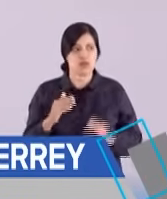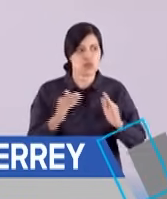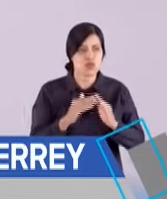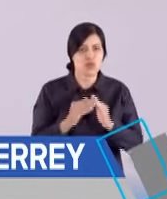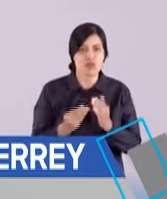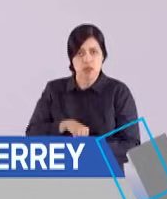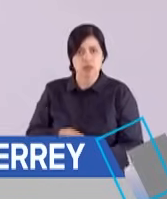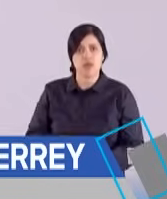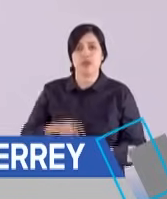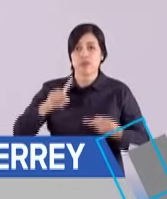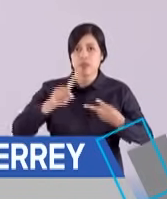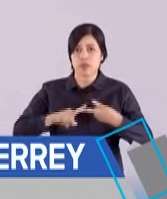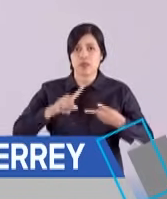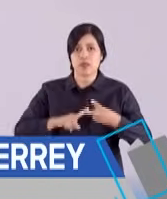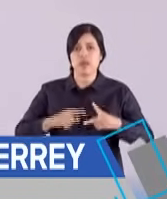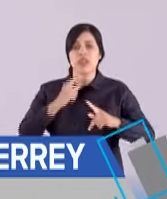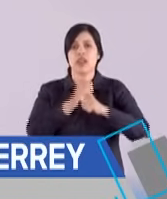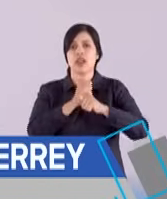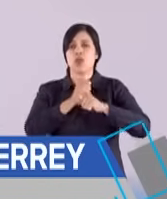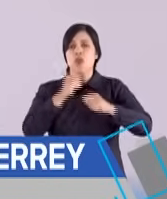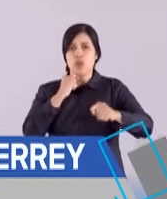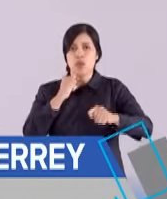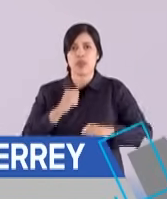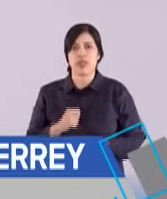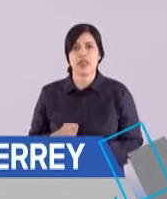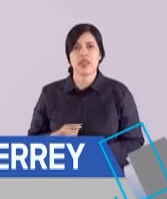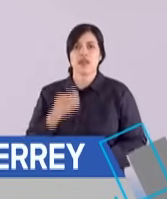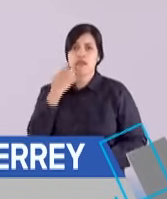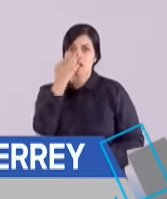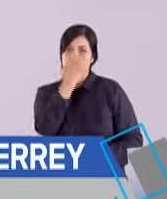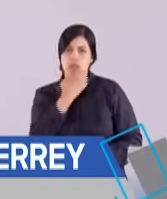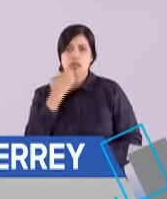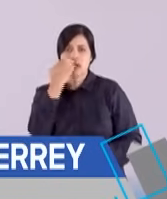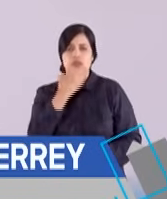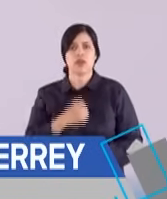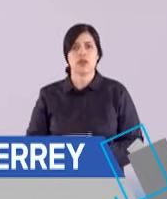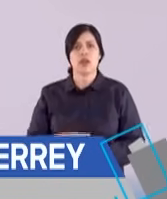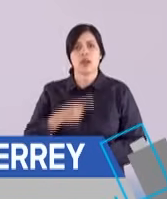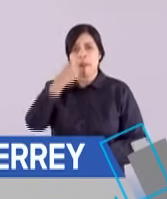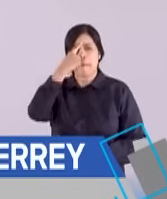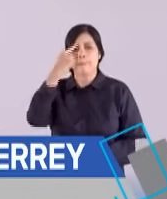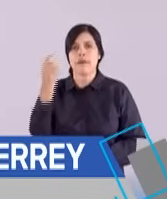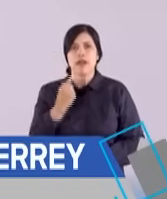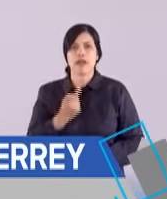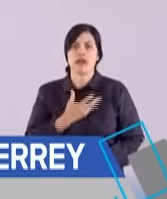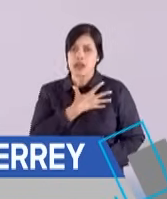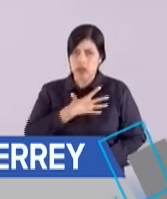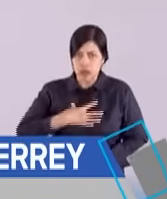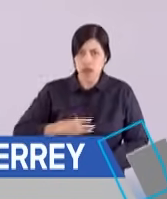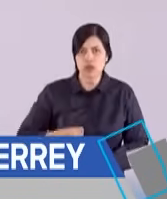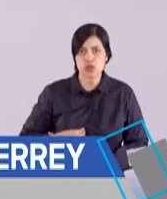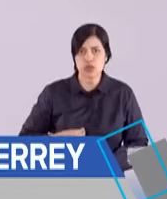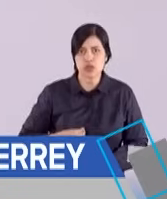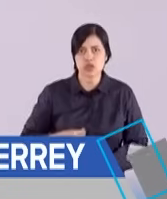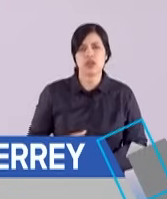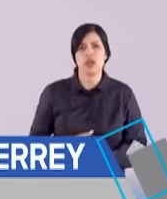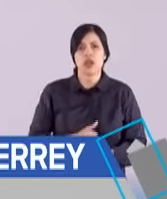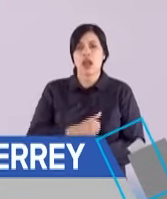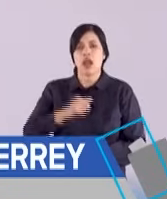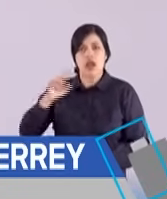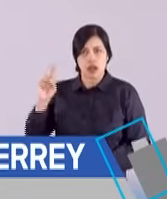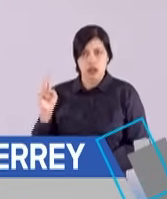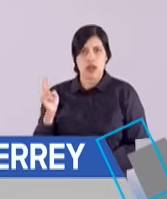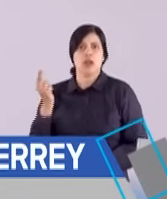e intentar quitar el Parque Libertad para hacer un hospital. Por ello, una de sus propuestas en la materia será hacer una permuta para impedir que el